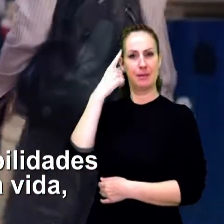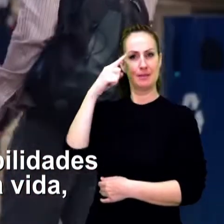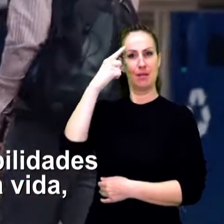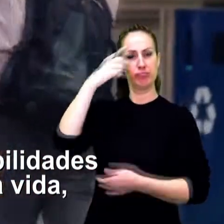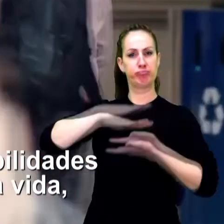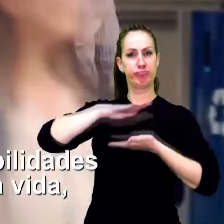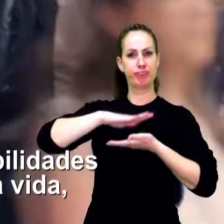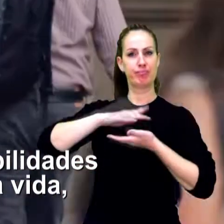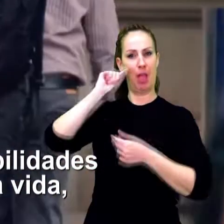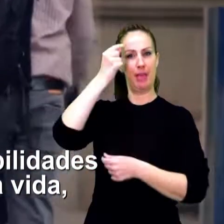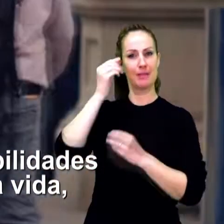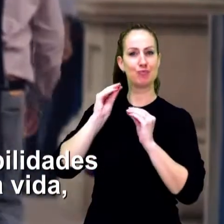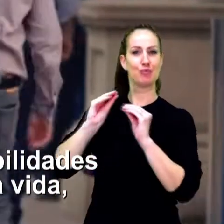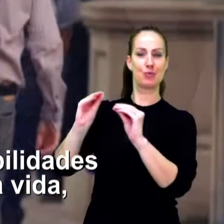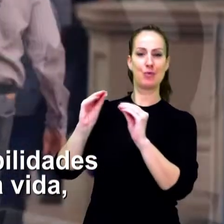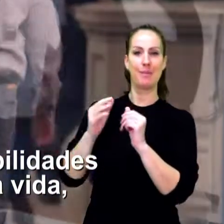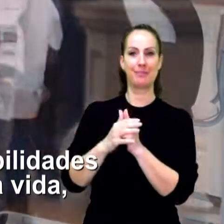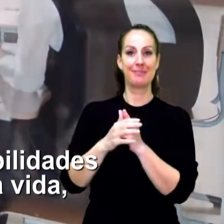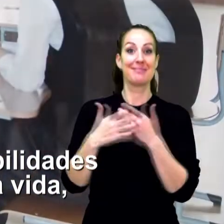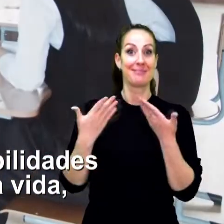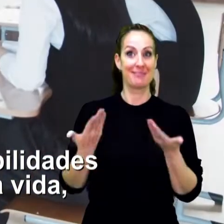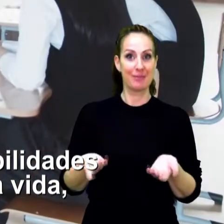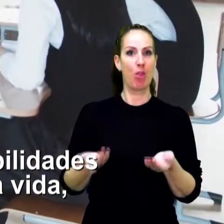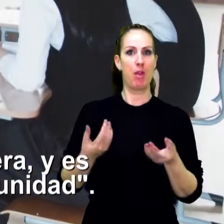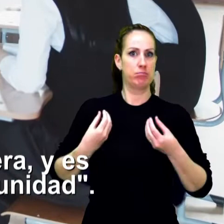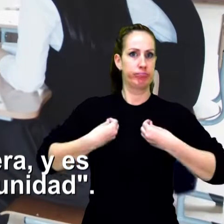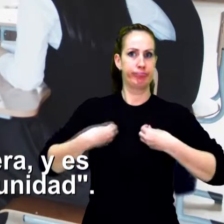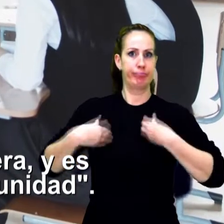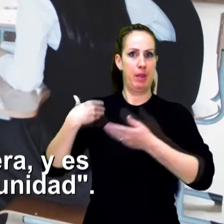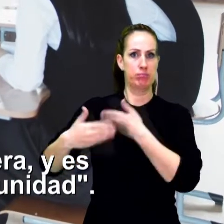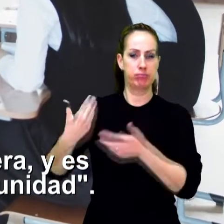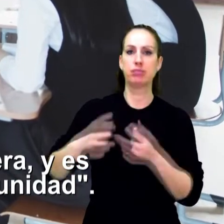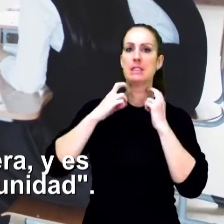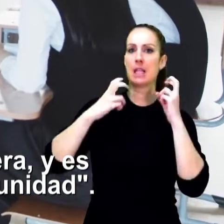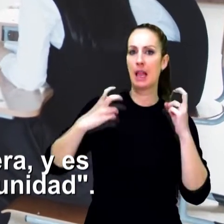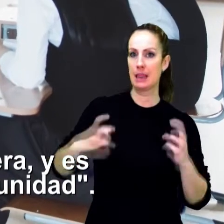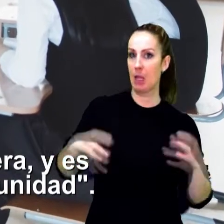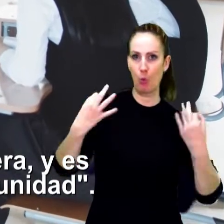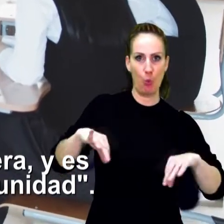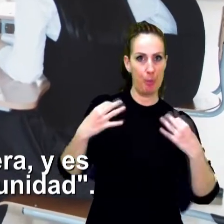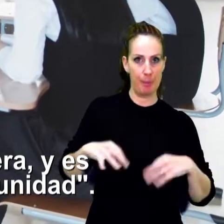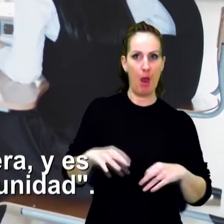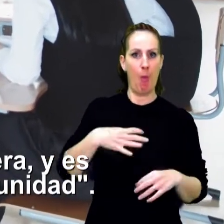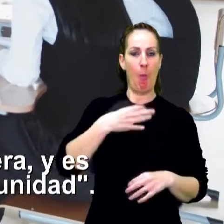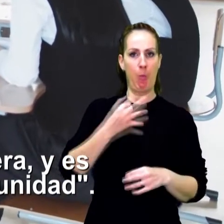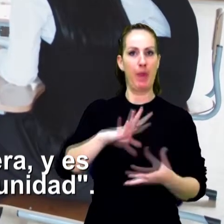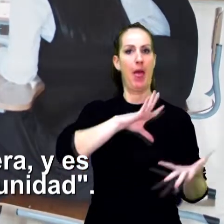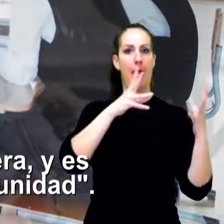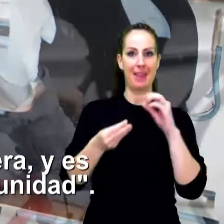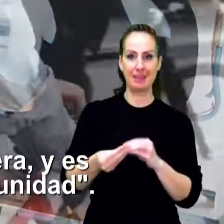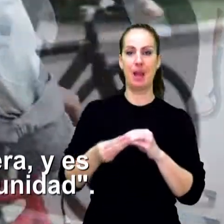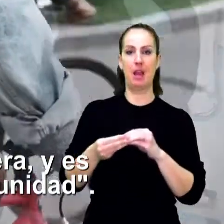propias habilidades, puede hacer frente al estrés normal de la vida, trabajando de manera productiva y